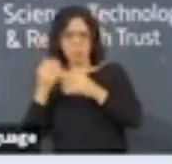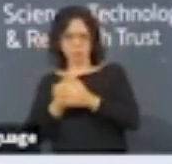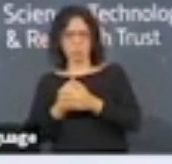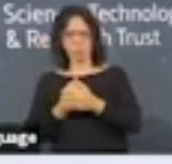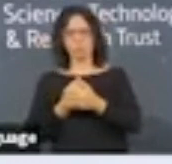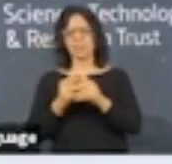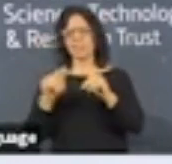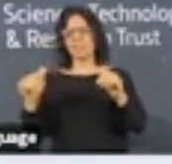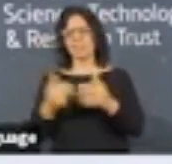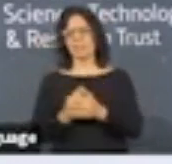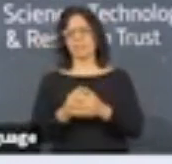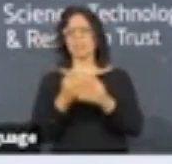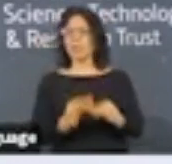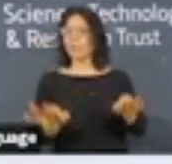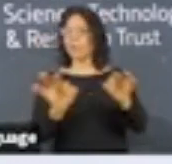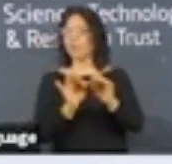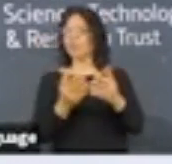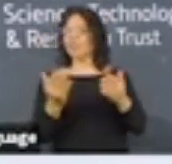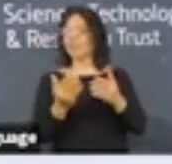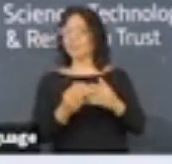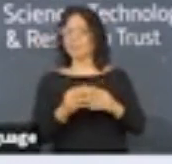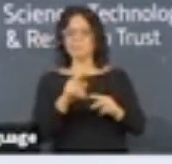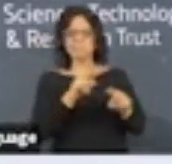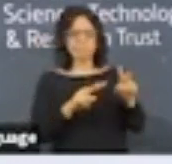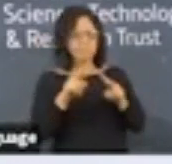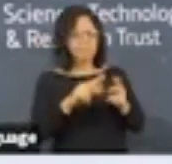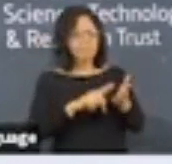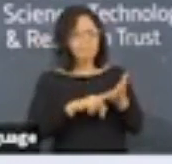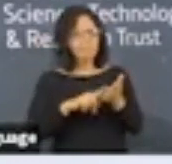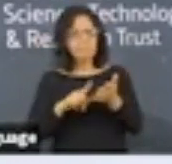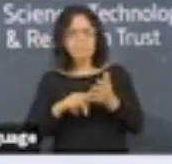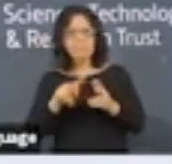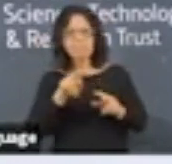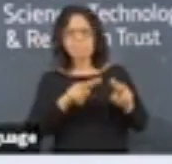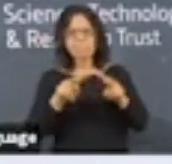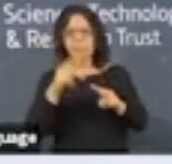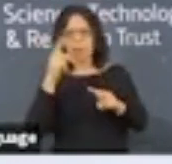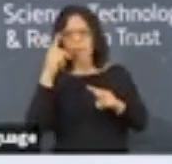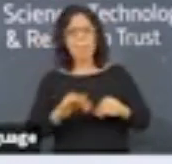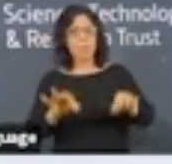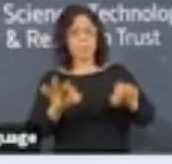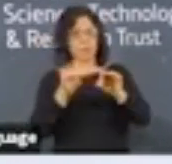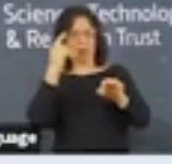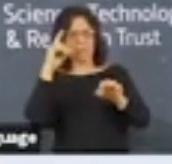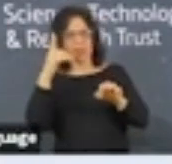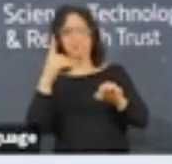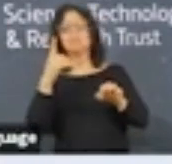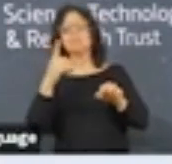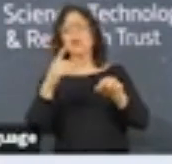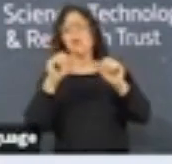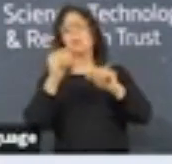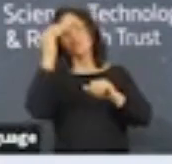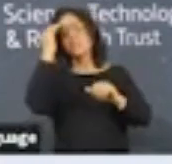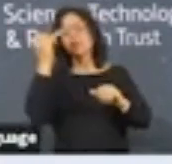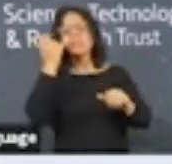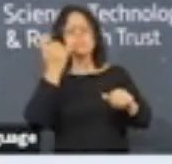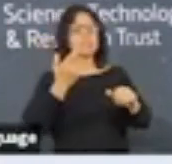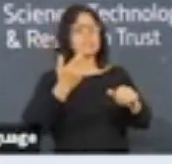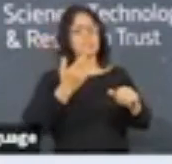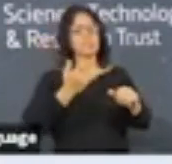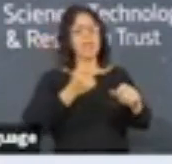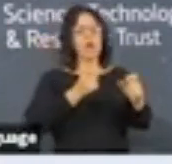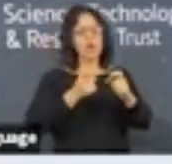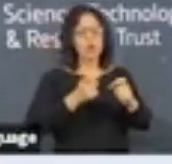el monitoreo es sumamente necesario para evaluar la efectividad del control. Aplicamos medidas